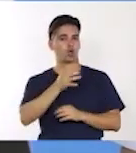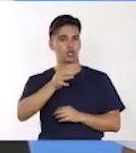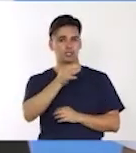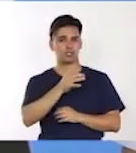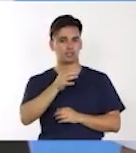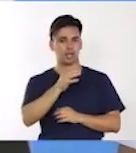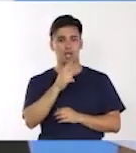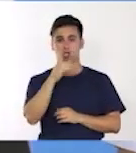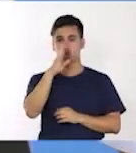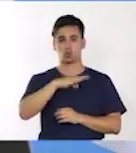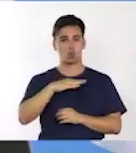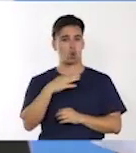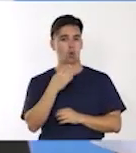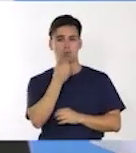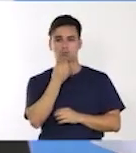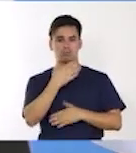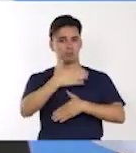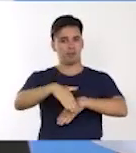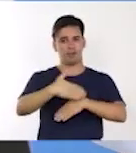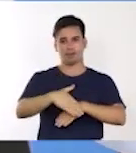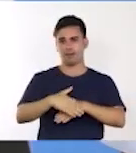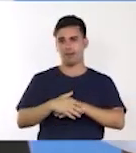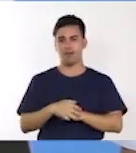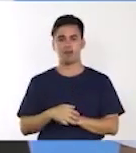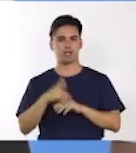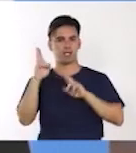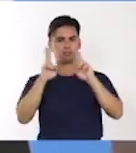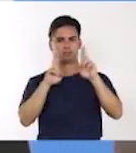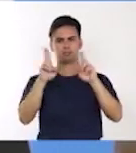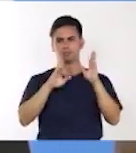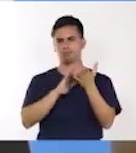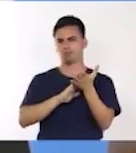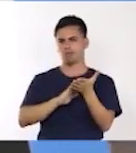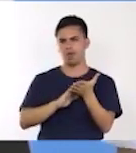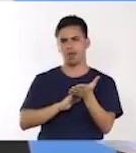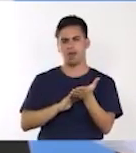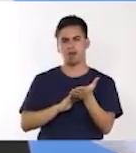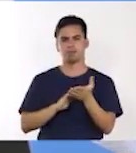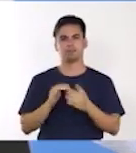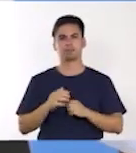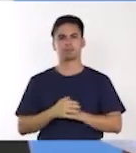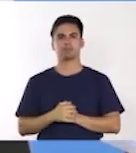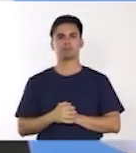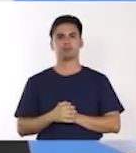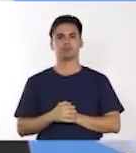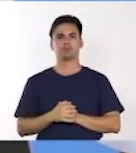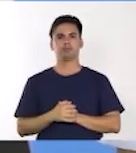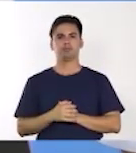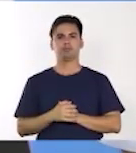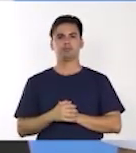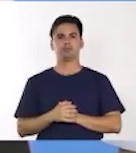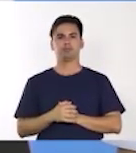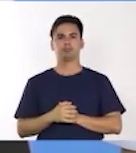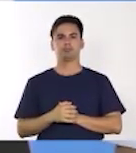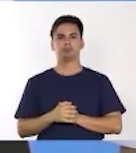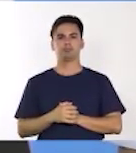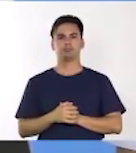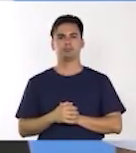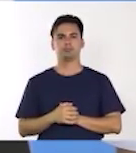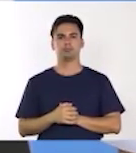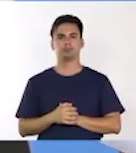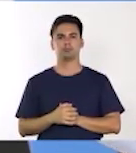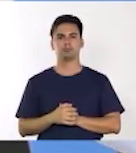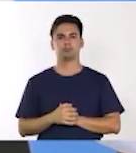organizada. No hay necesidad de salir a la calle para coordinar con los integrantes del equipo los diferentes